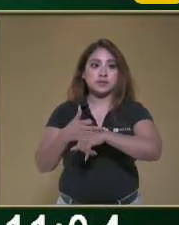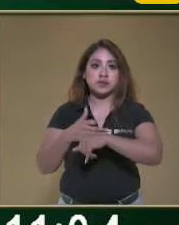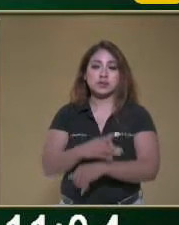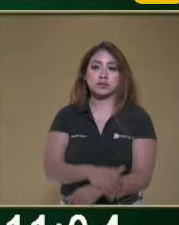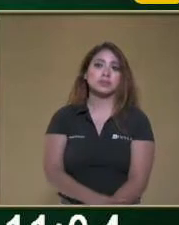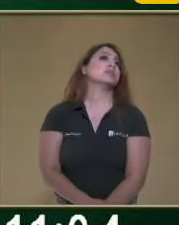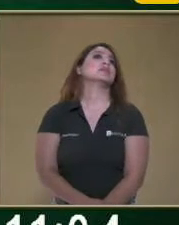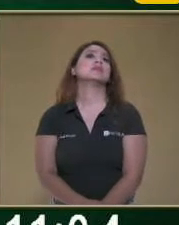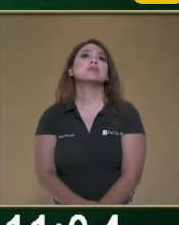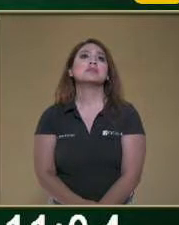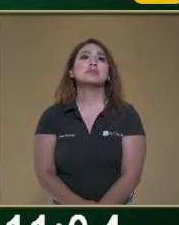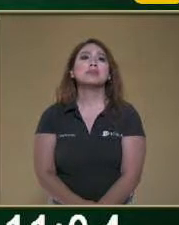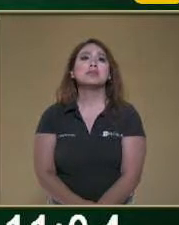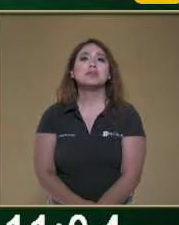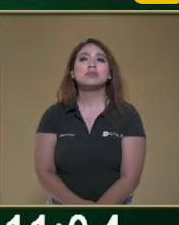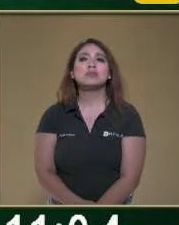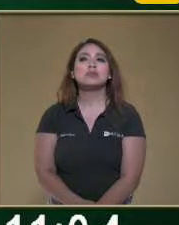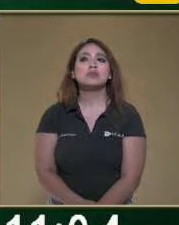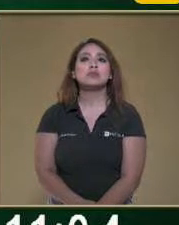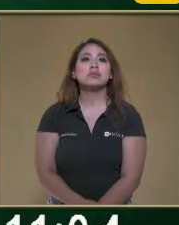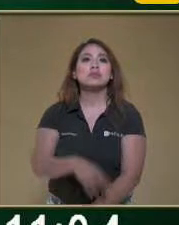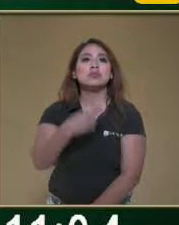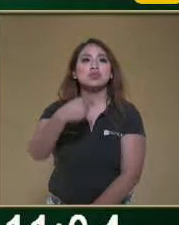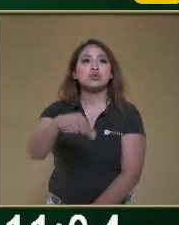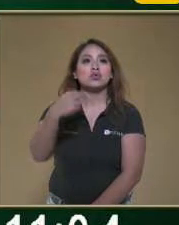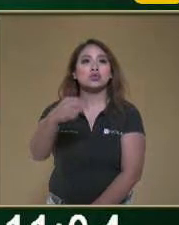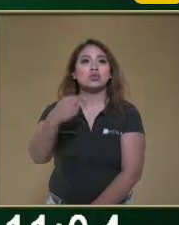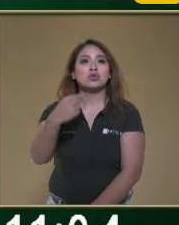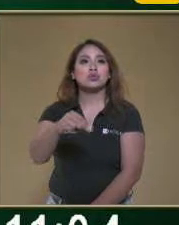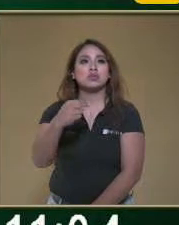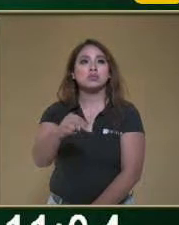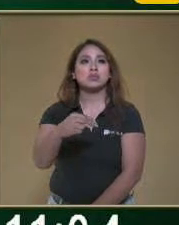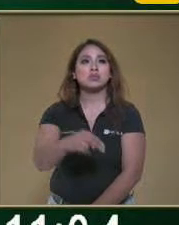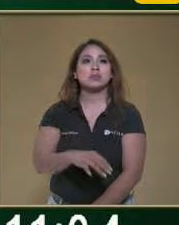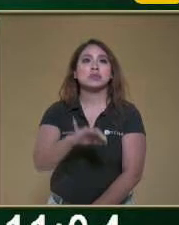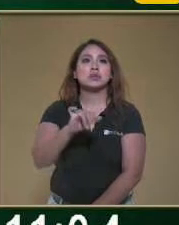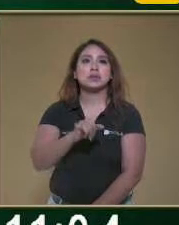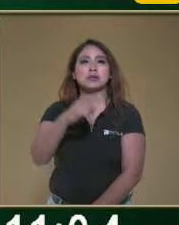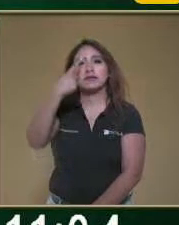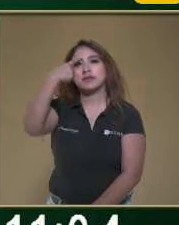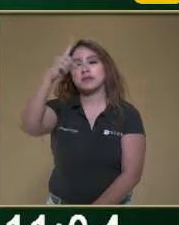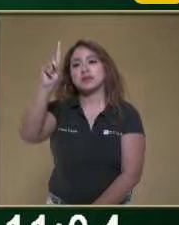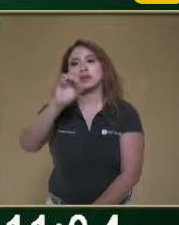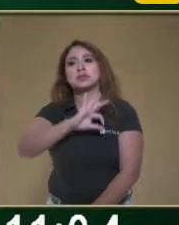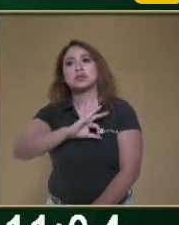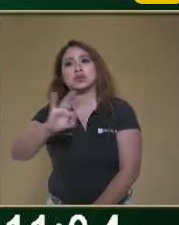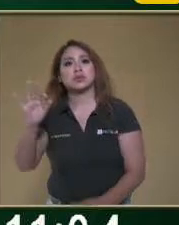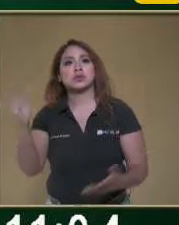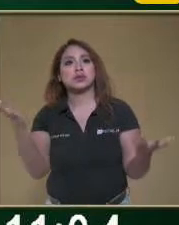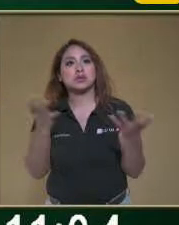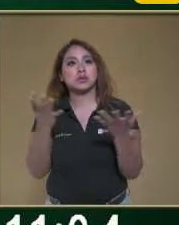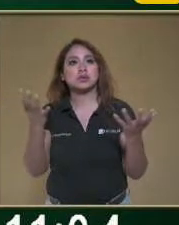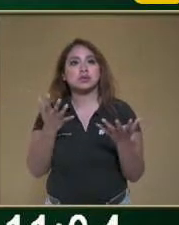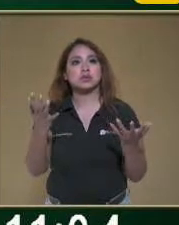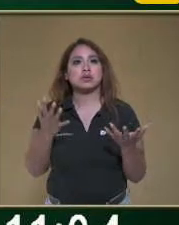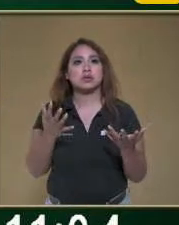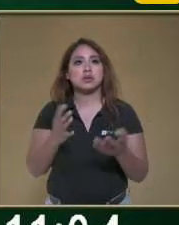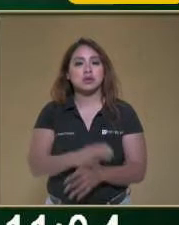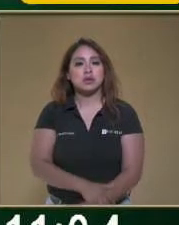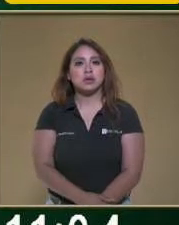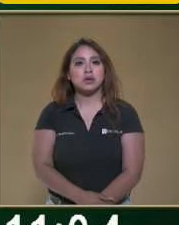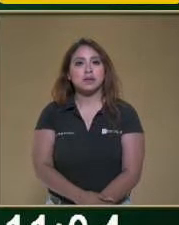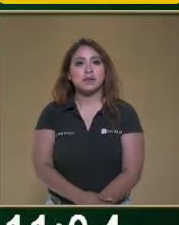cosas. El nombre, pues nada más sabiendo cuál es, pues fácilmente lo podemos localizar si se encuentran en orden